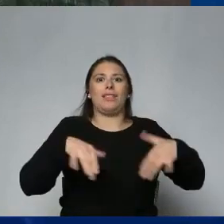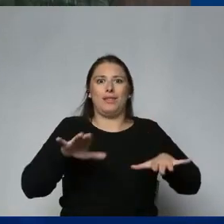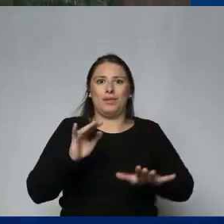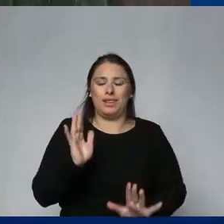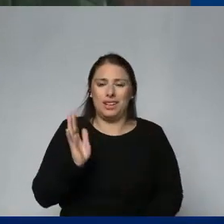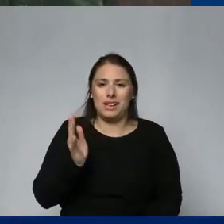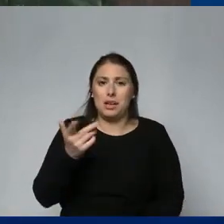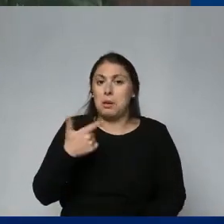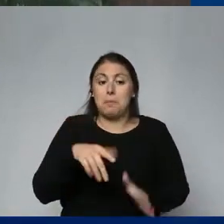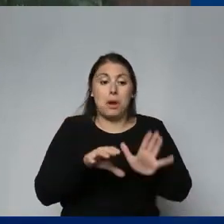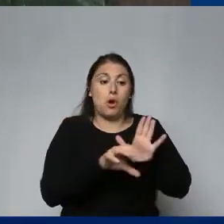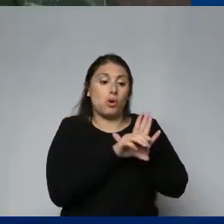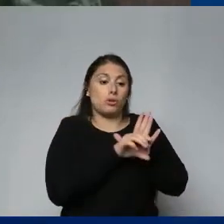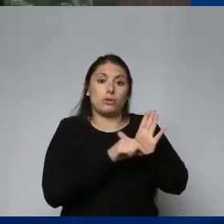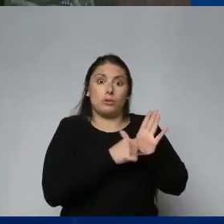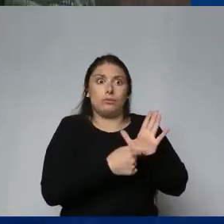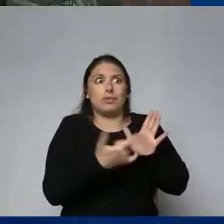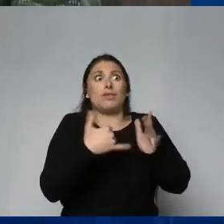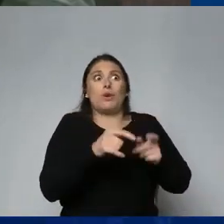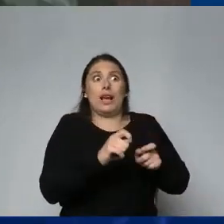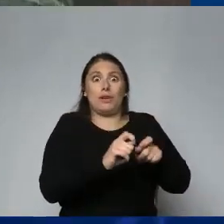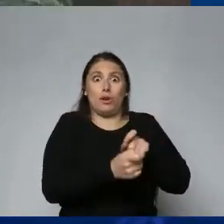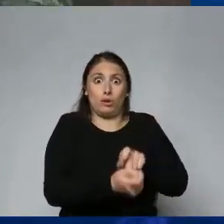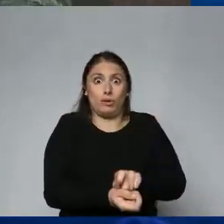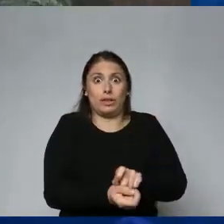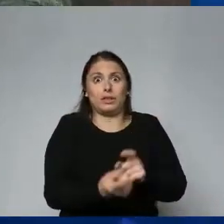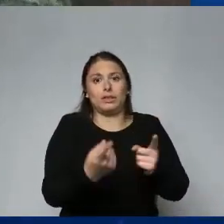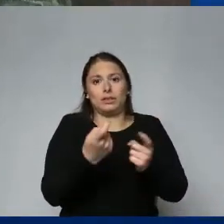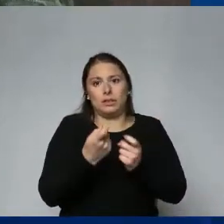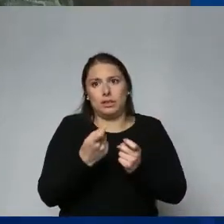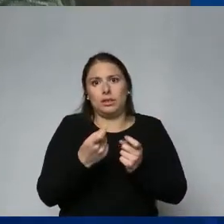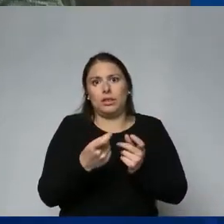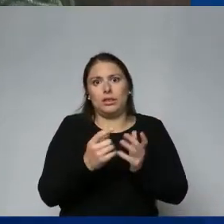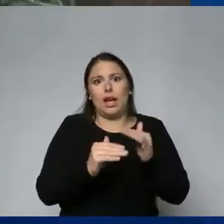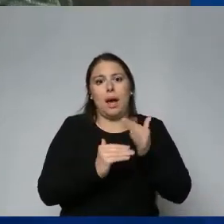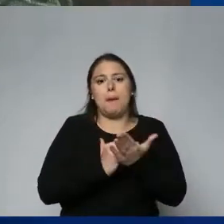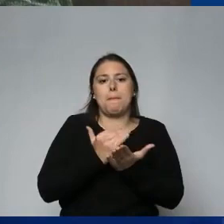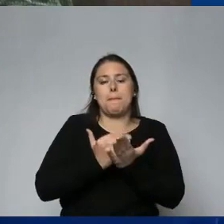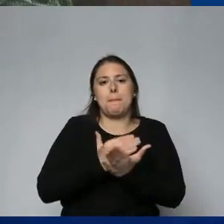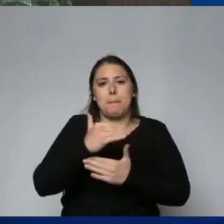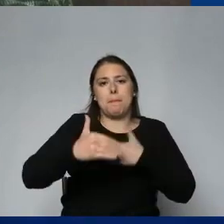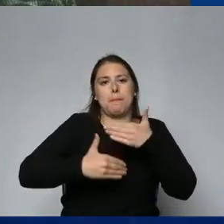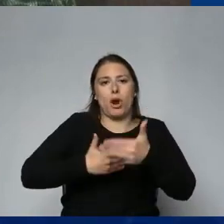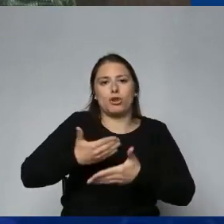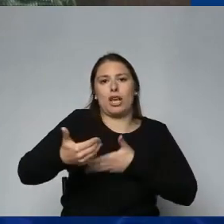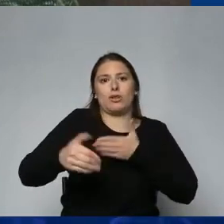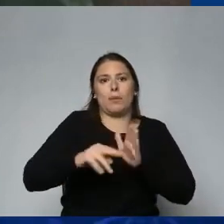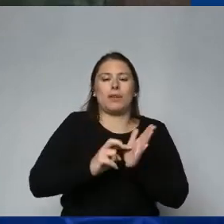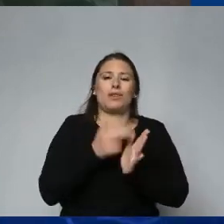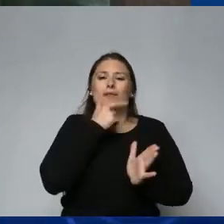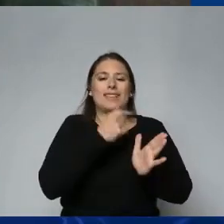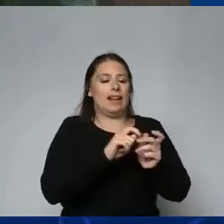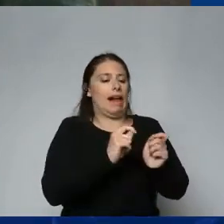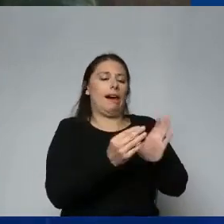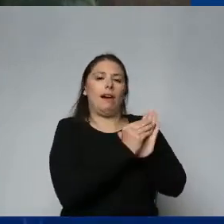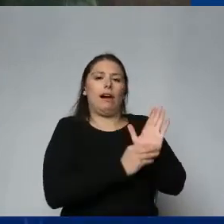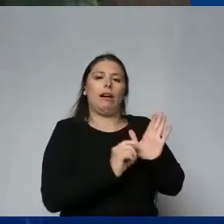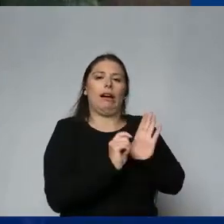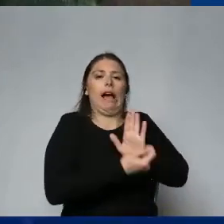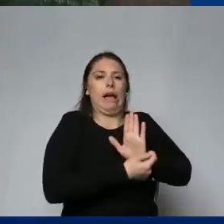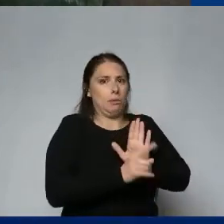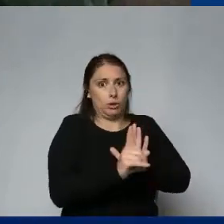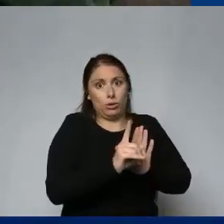Y bueno, la Constitución para modificarla tiene determinados... Hay tres procedimientos, pero todos